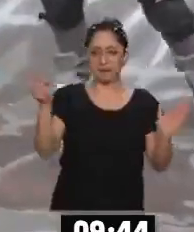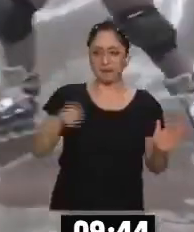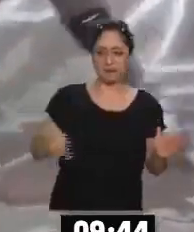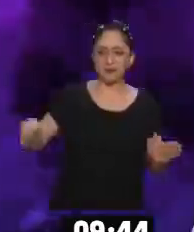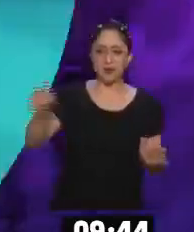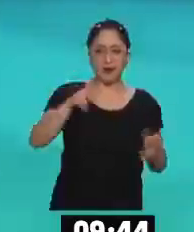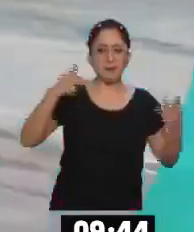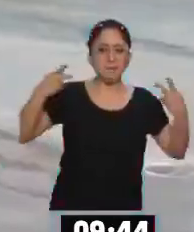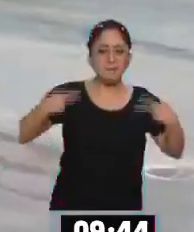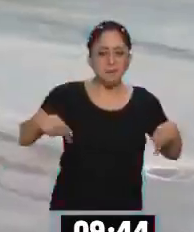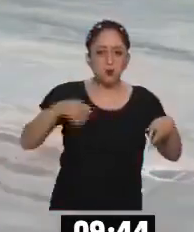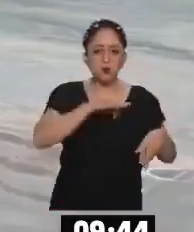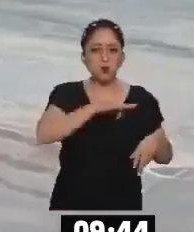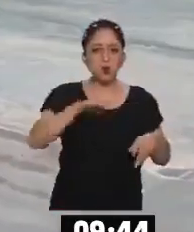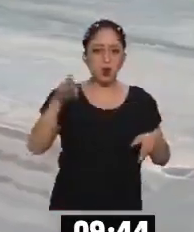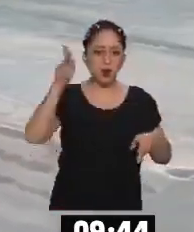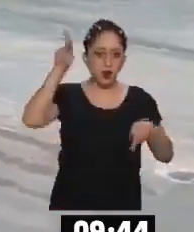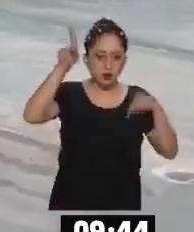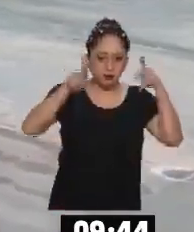gente.